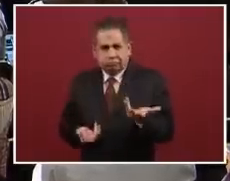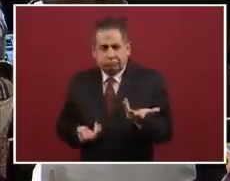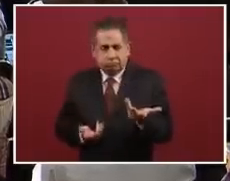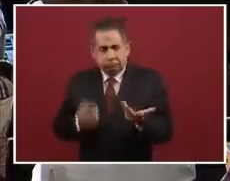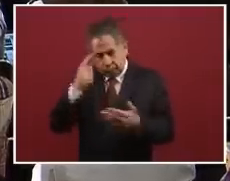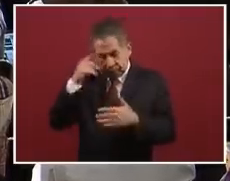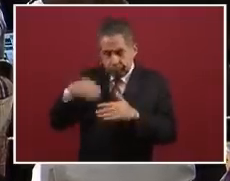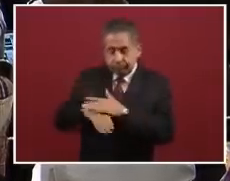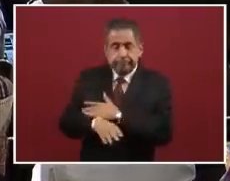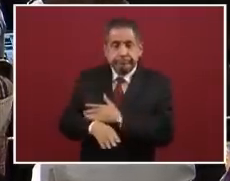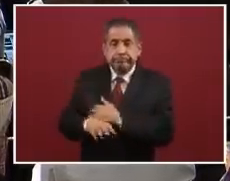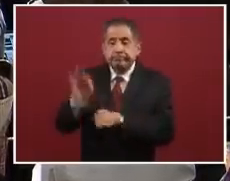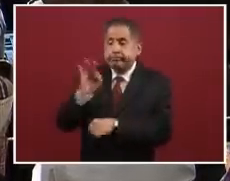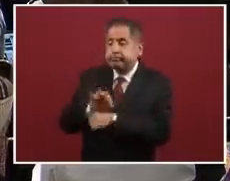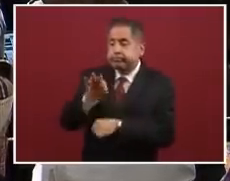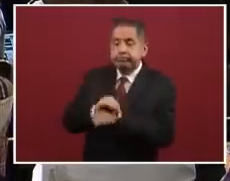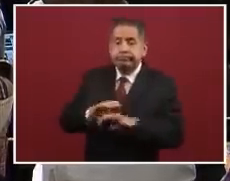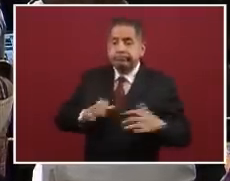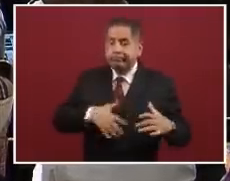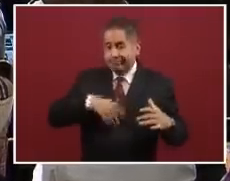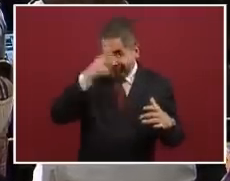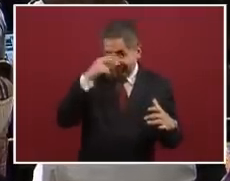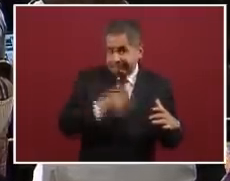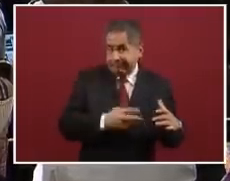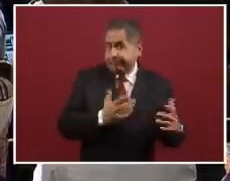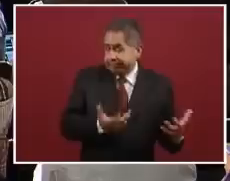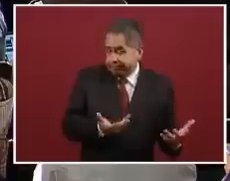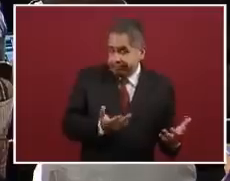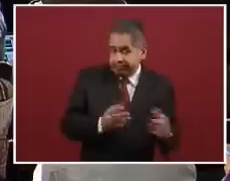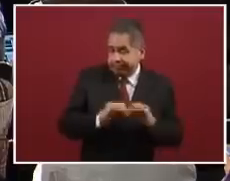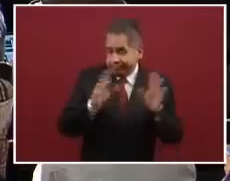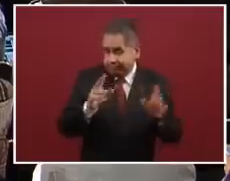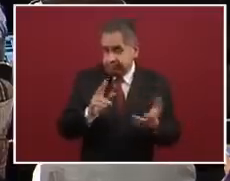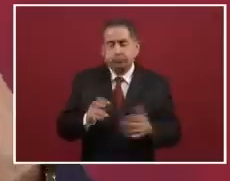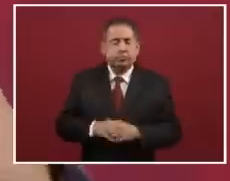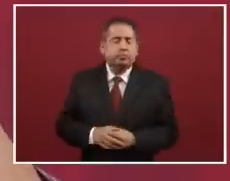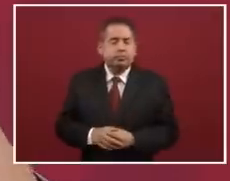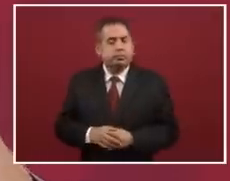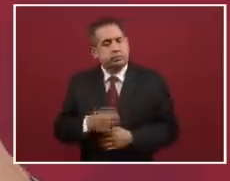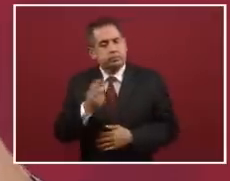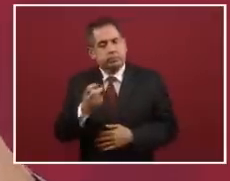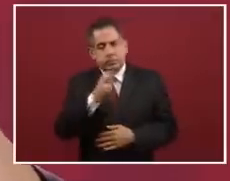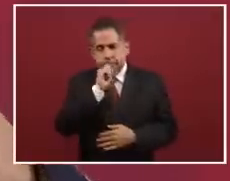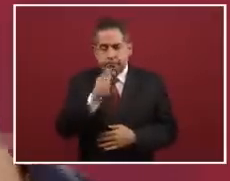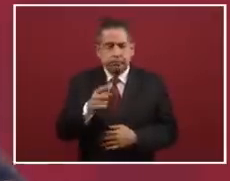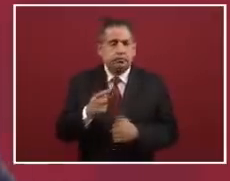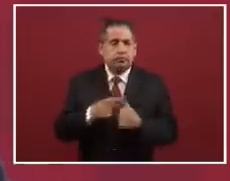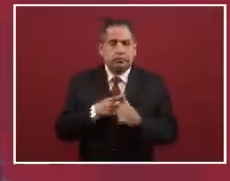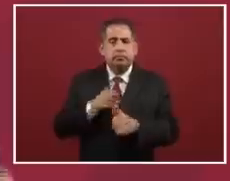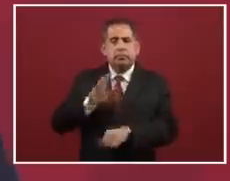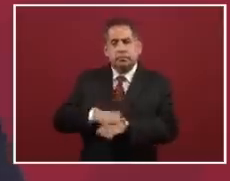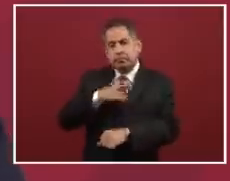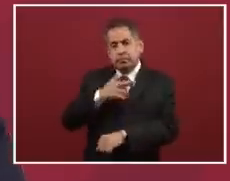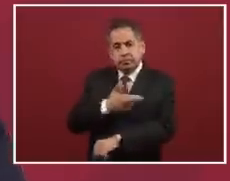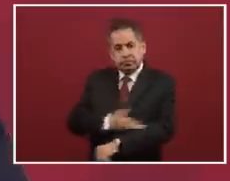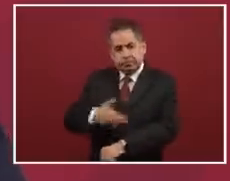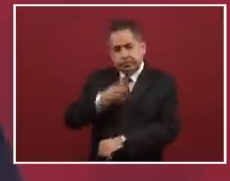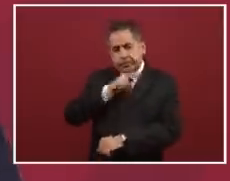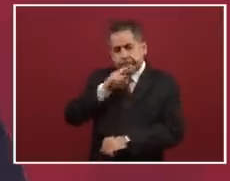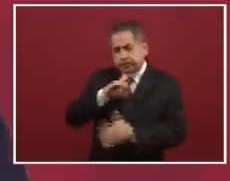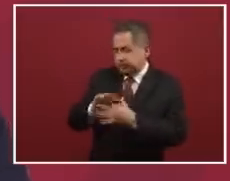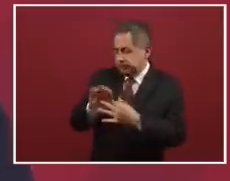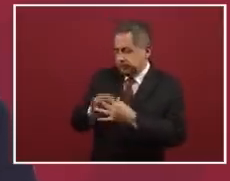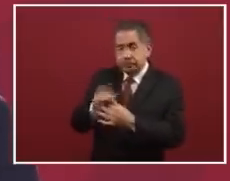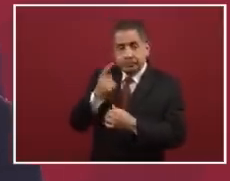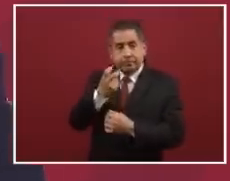de protección a los ciudadanos mexicanos. Bueno, entonces lo que se va a hacer sobre eso primero es acelerar. Para eso es el